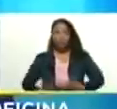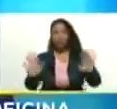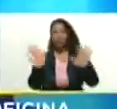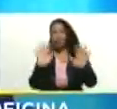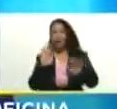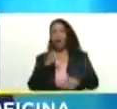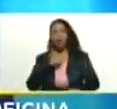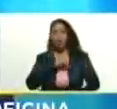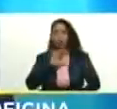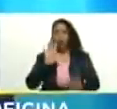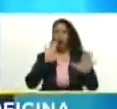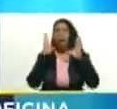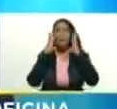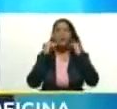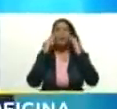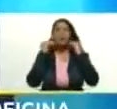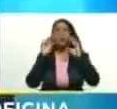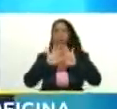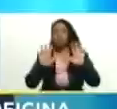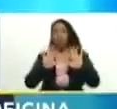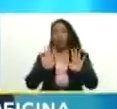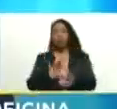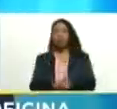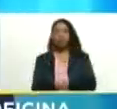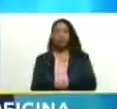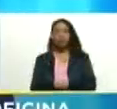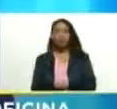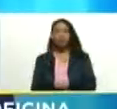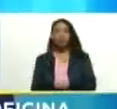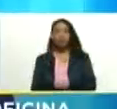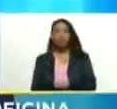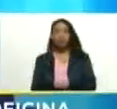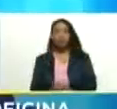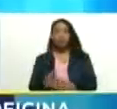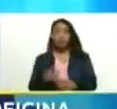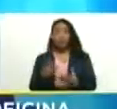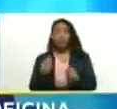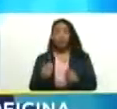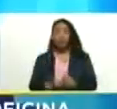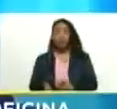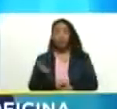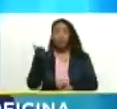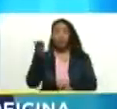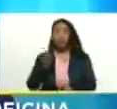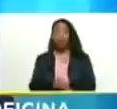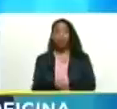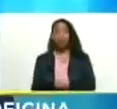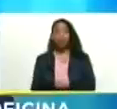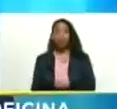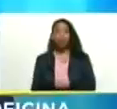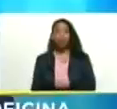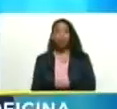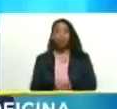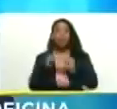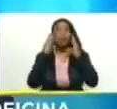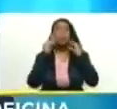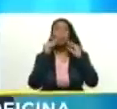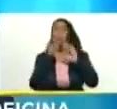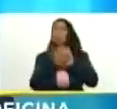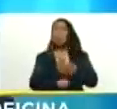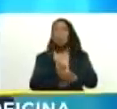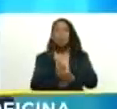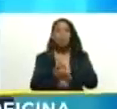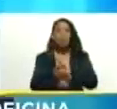una experiencia que creo que es muy auspiciosa. Es la experiencia